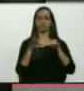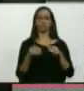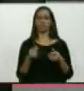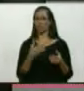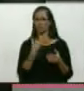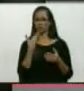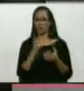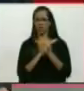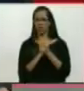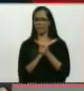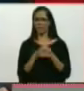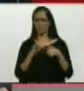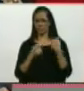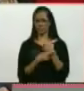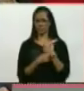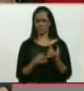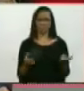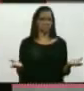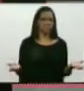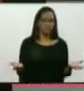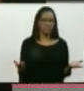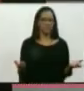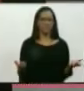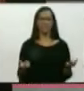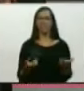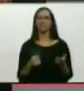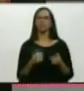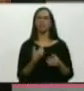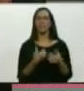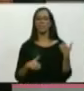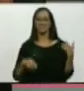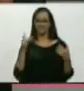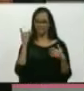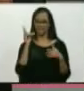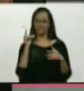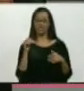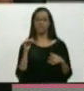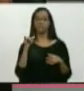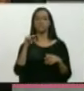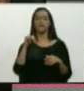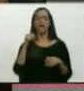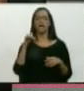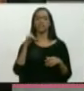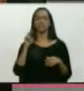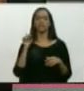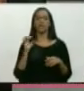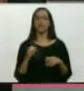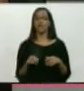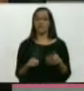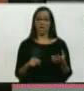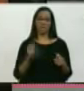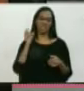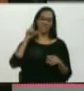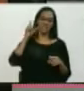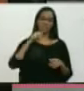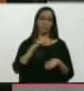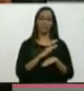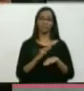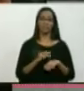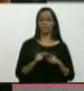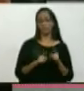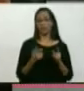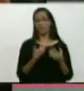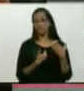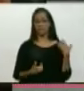amigos. Sí. ¿Ah? Eso es como Yanine Áñez. La empezaron a criticar los ministros, pero